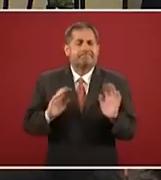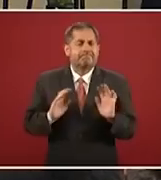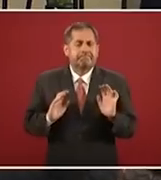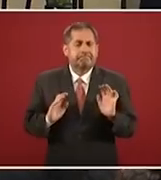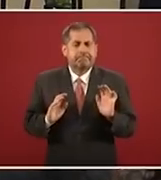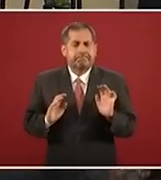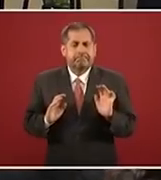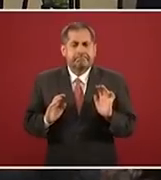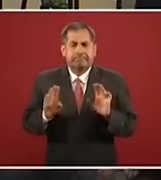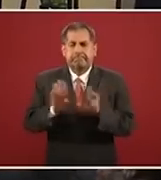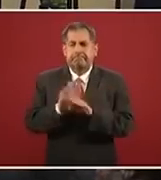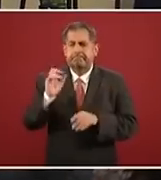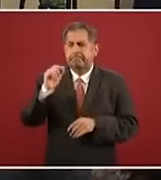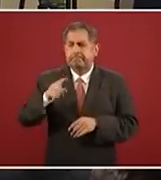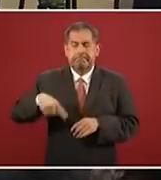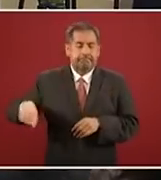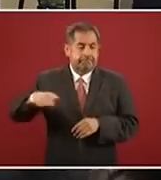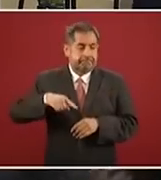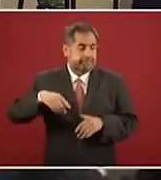tomar